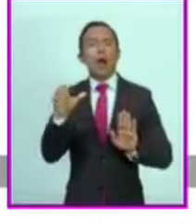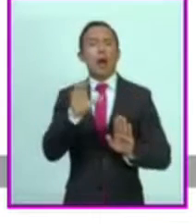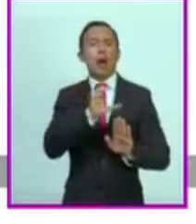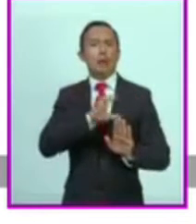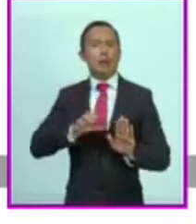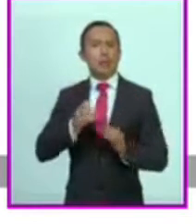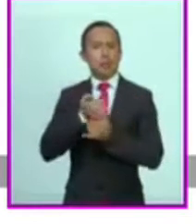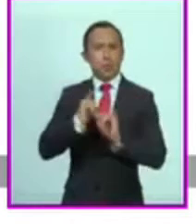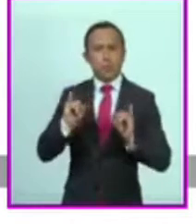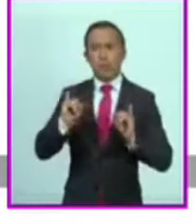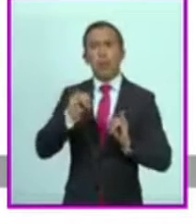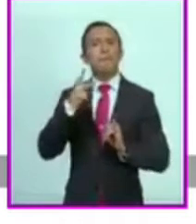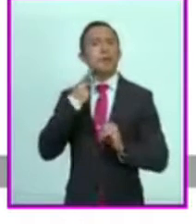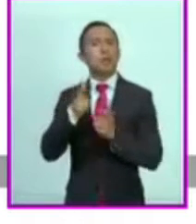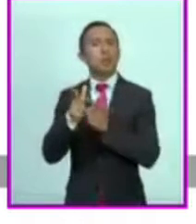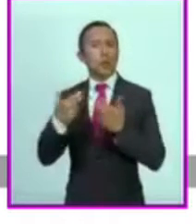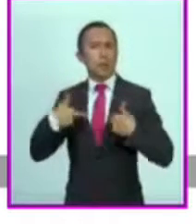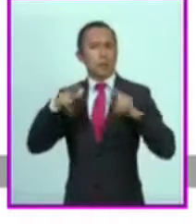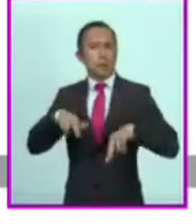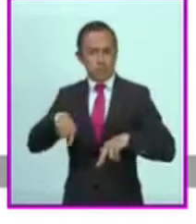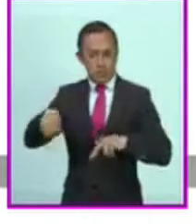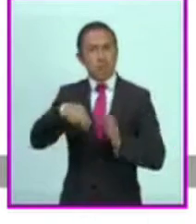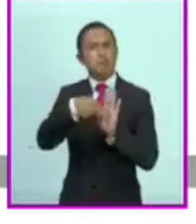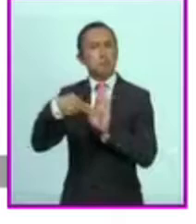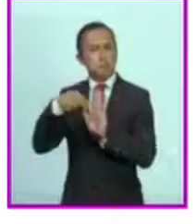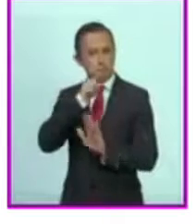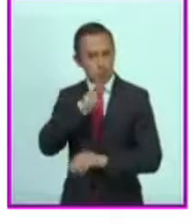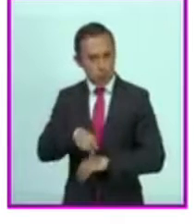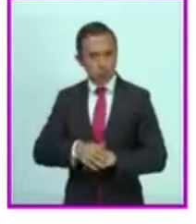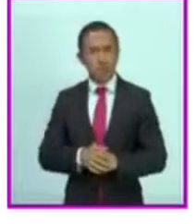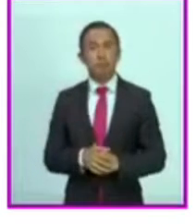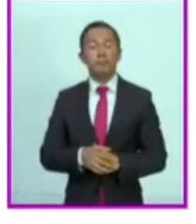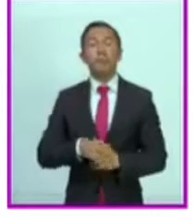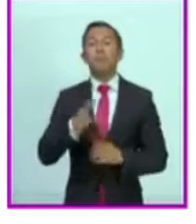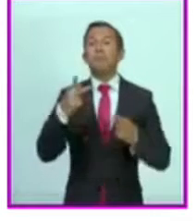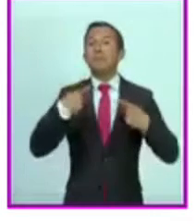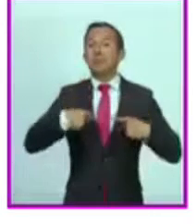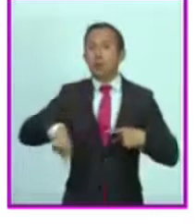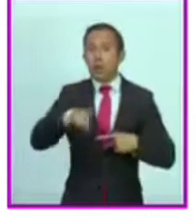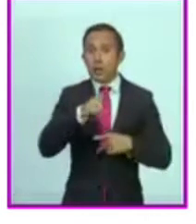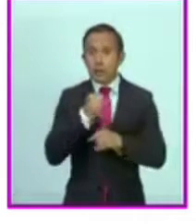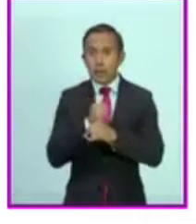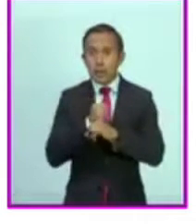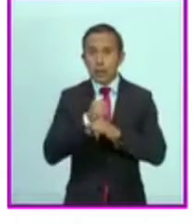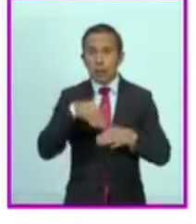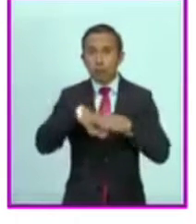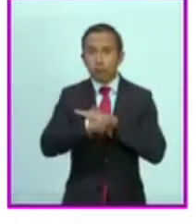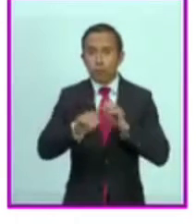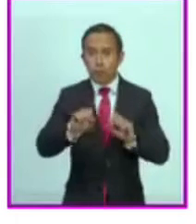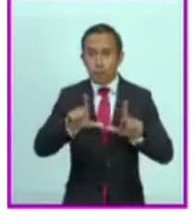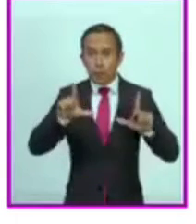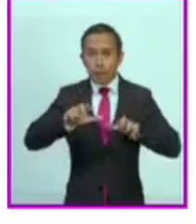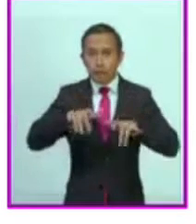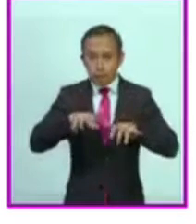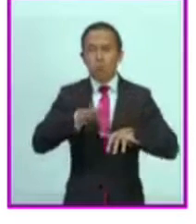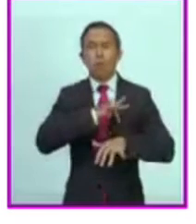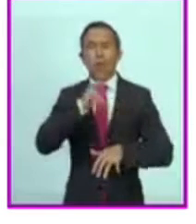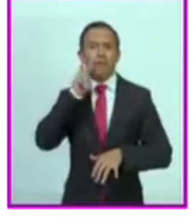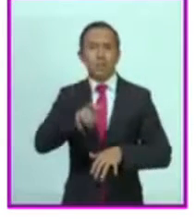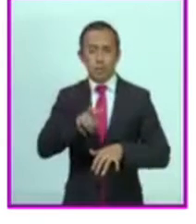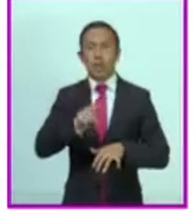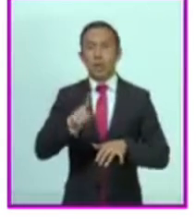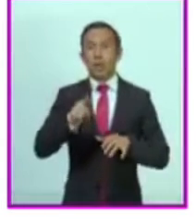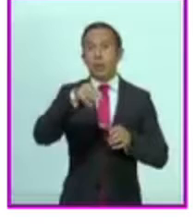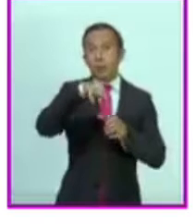de esta manera cualquier persona que cuente con acceso a internet puede cotejar que los datos de la votación registrados en el